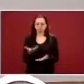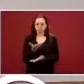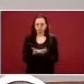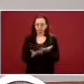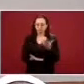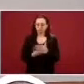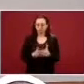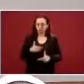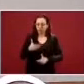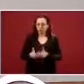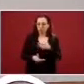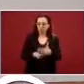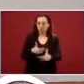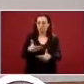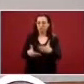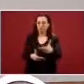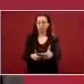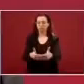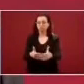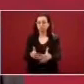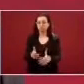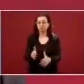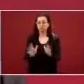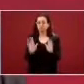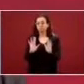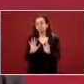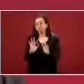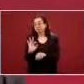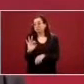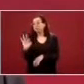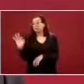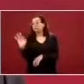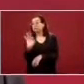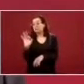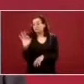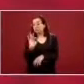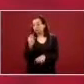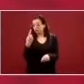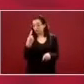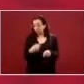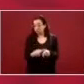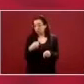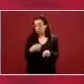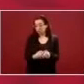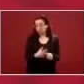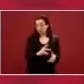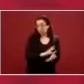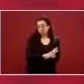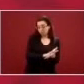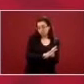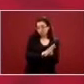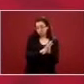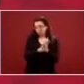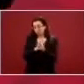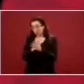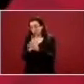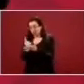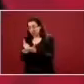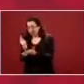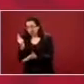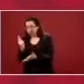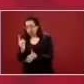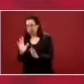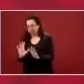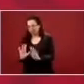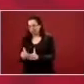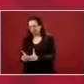el caso de el agravamiento de la crisis. Pero les digo, el escudo protector